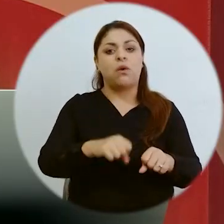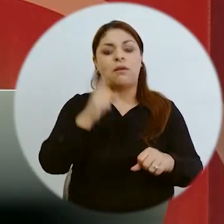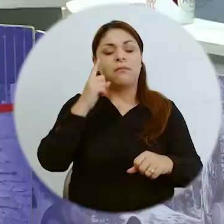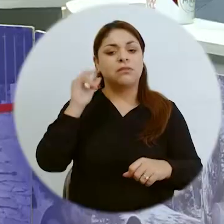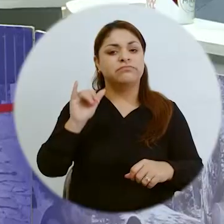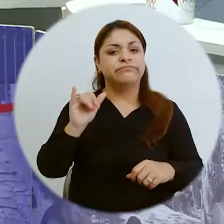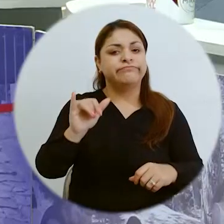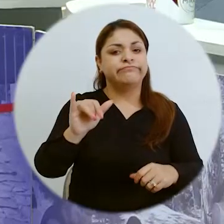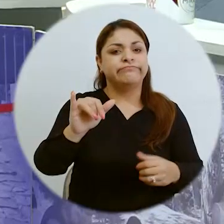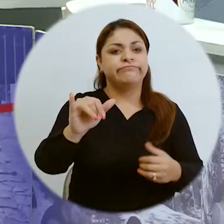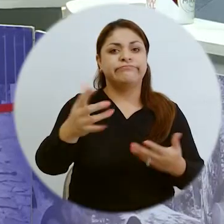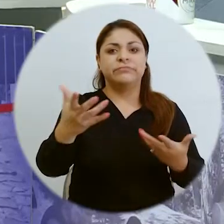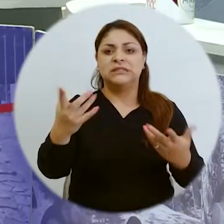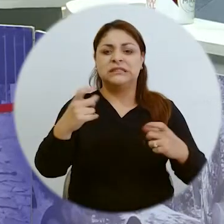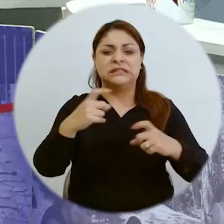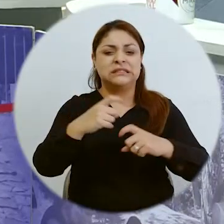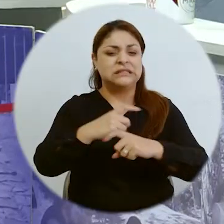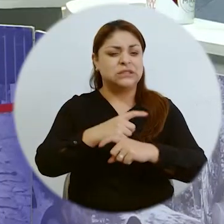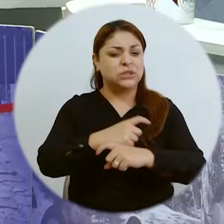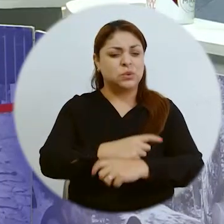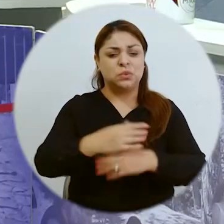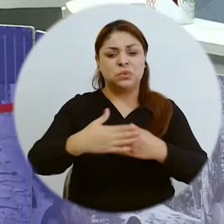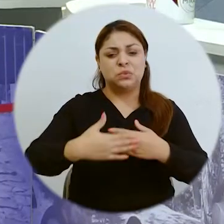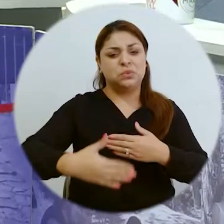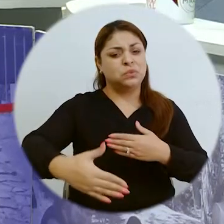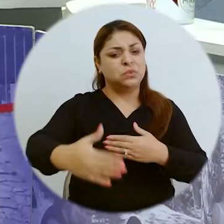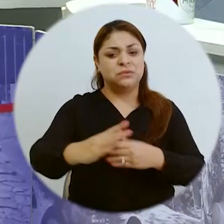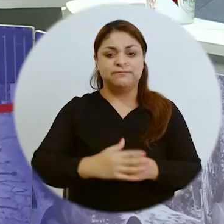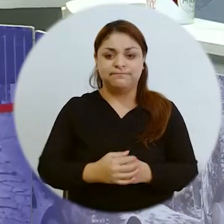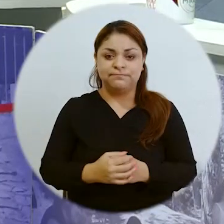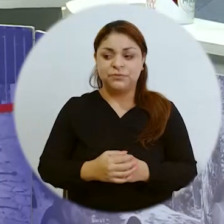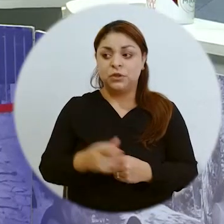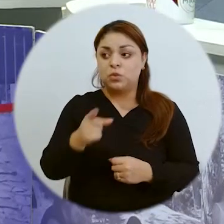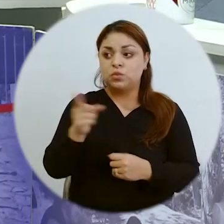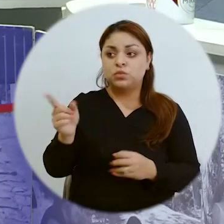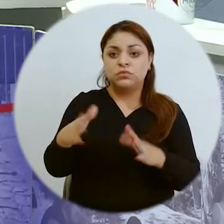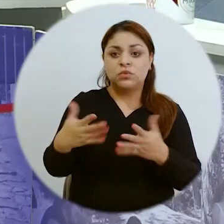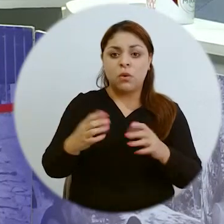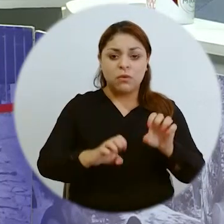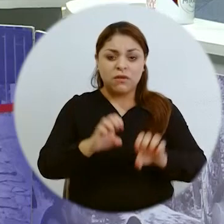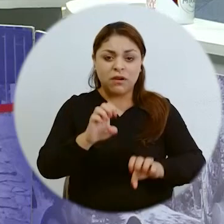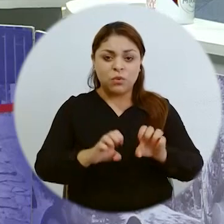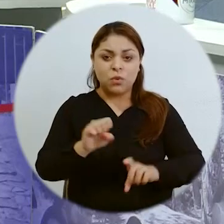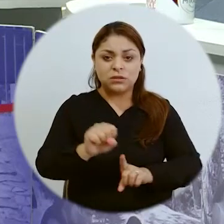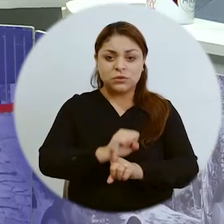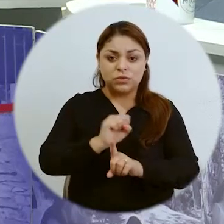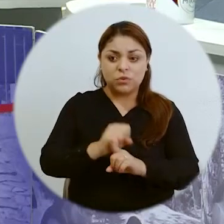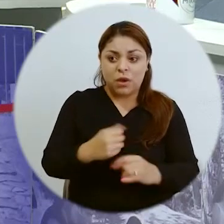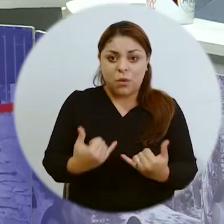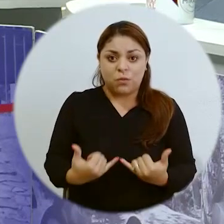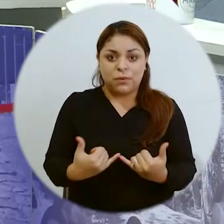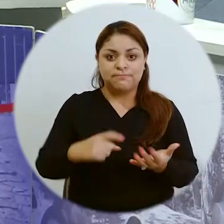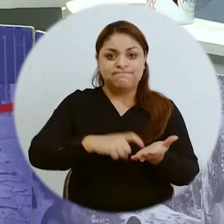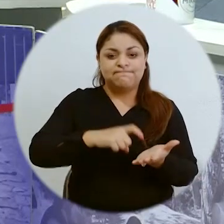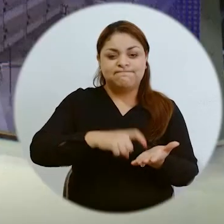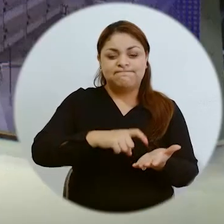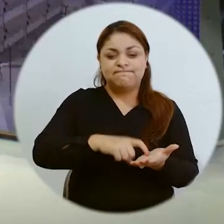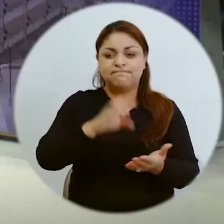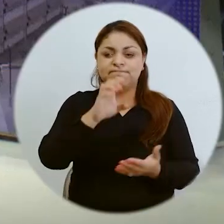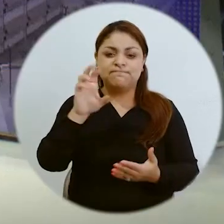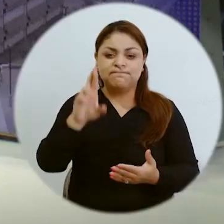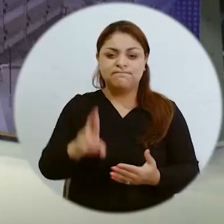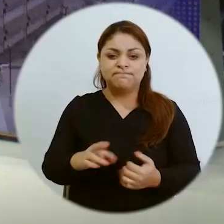volver crónico y puede generar unas complicaciones muy duraderas. ¿Cómo evalúan ustedes la situación del actual endeudamiento en Costa Rica?